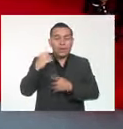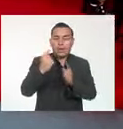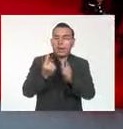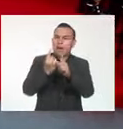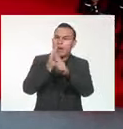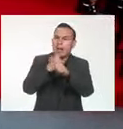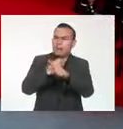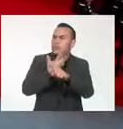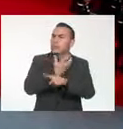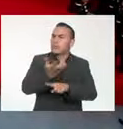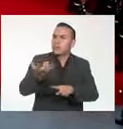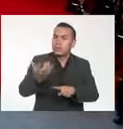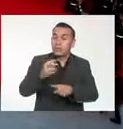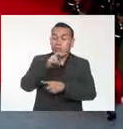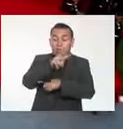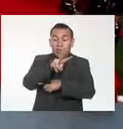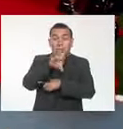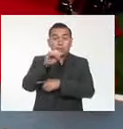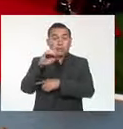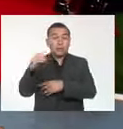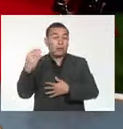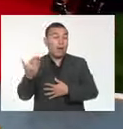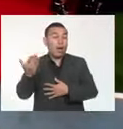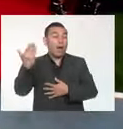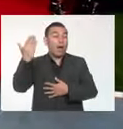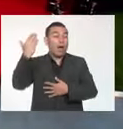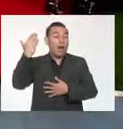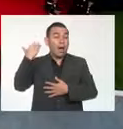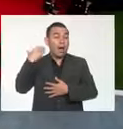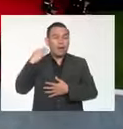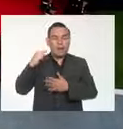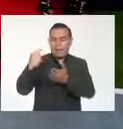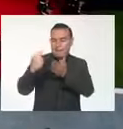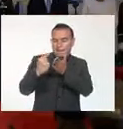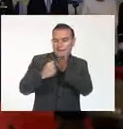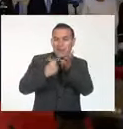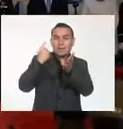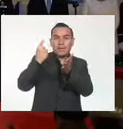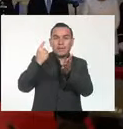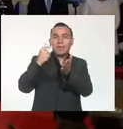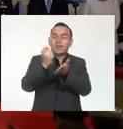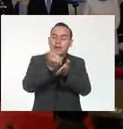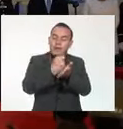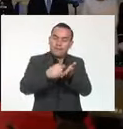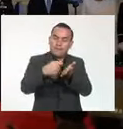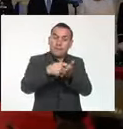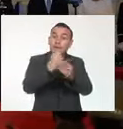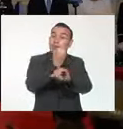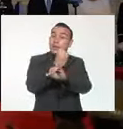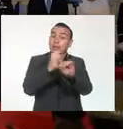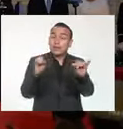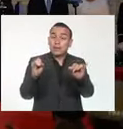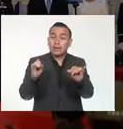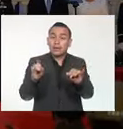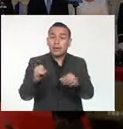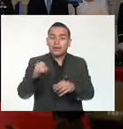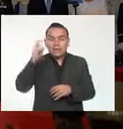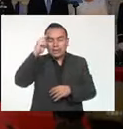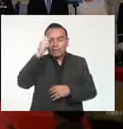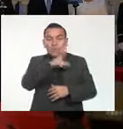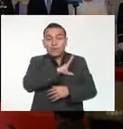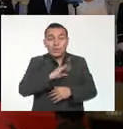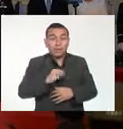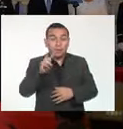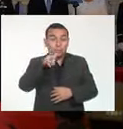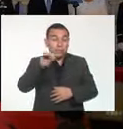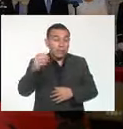cambios. 200 años después de nuestro primer paso, porque solo fue un primer paso, nuestro país no logró la independencia hace